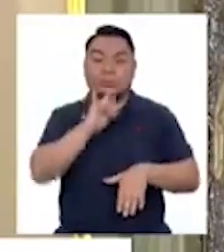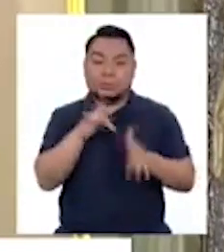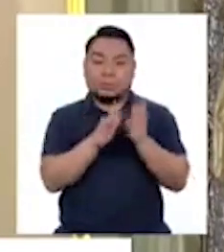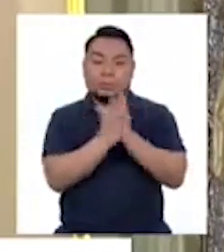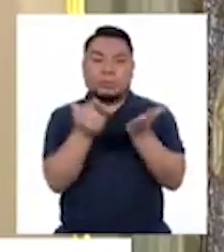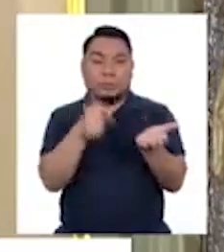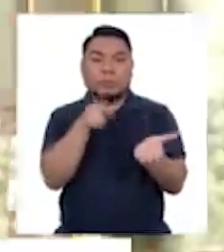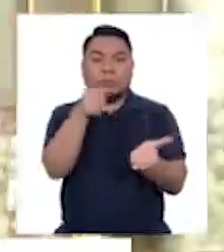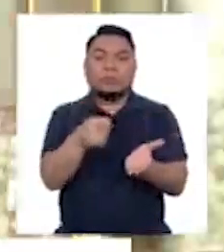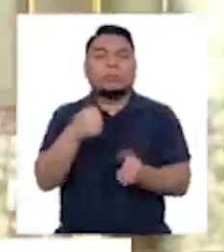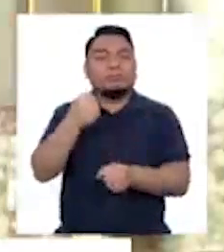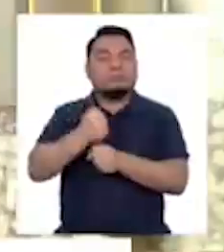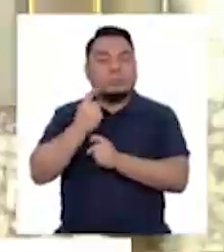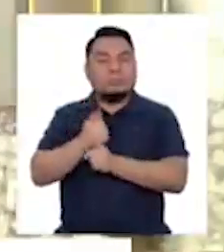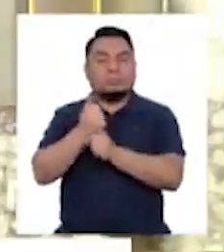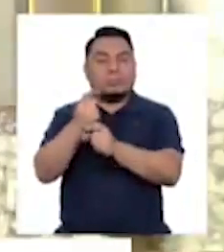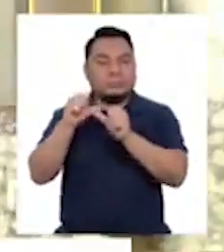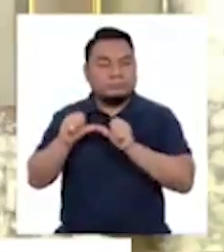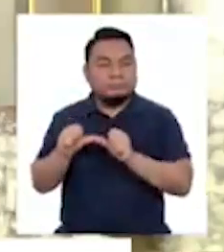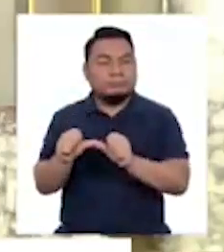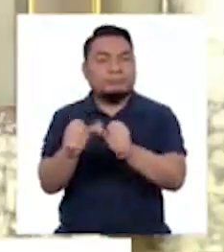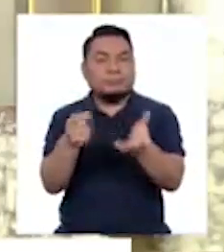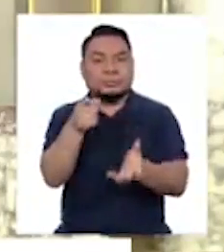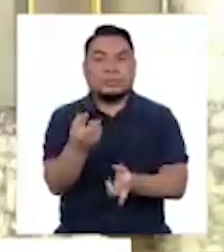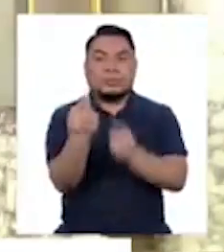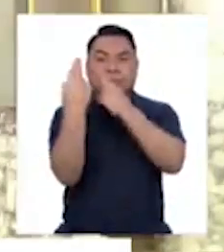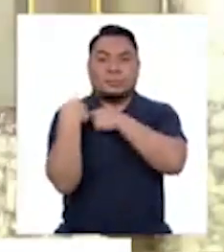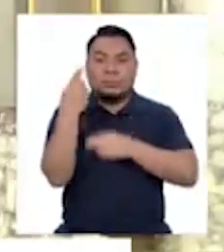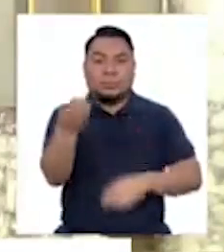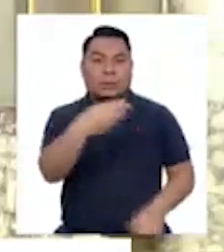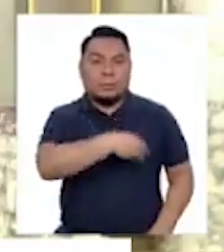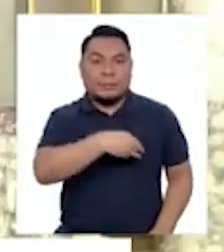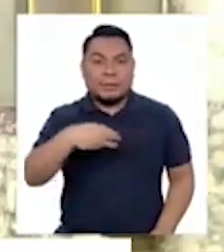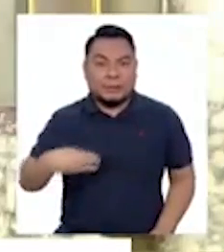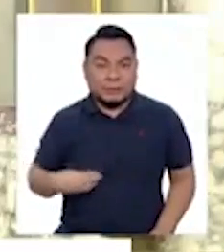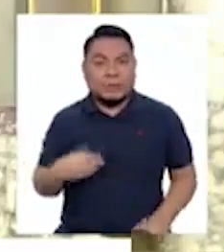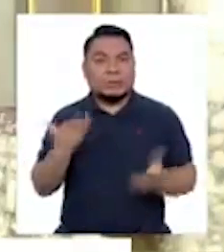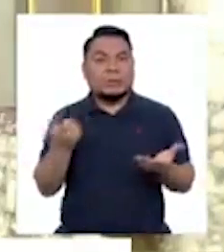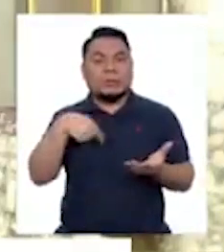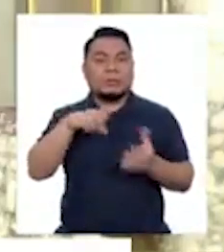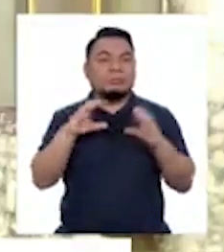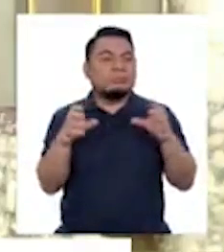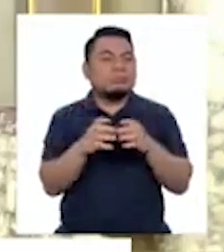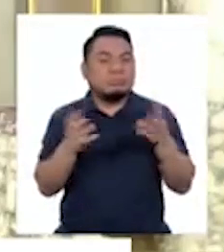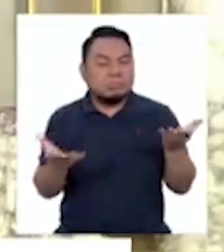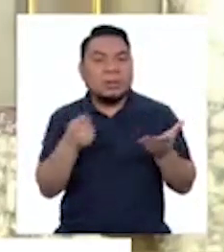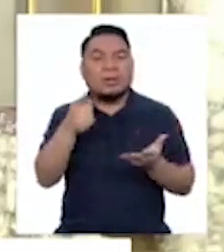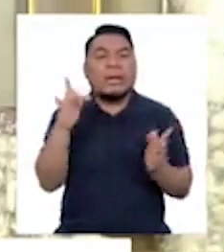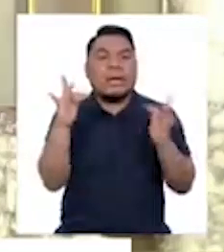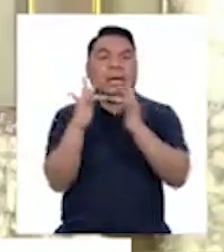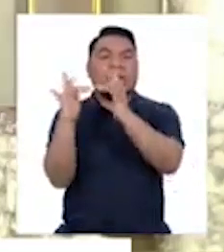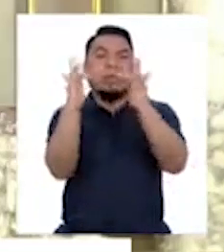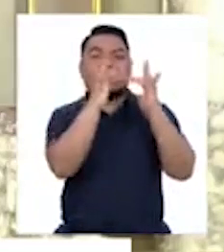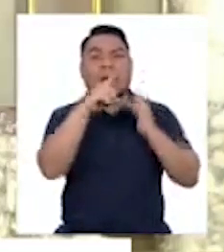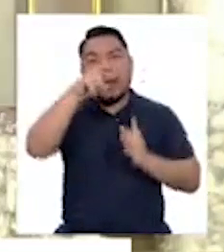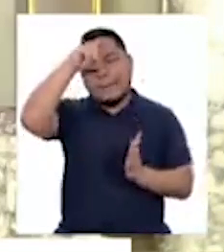evangelios desempeñar leal y fielmente el cargo de ministro de Estado en el despacho de Energía